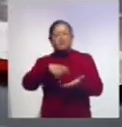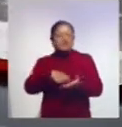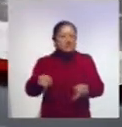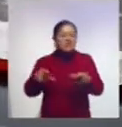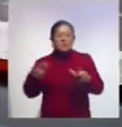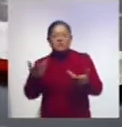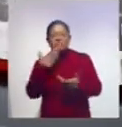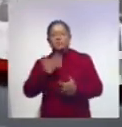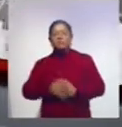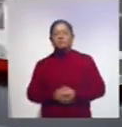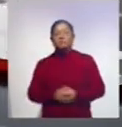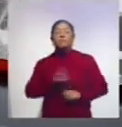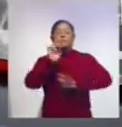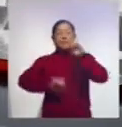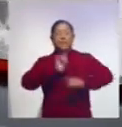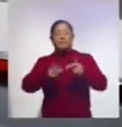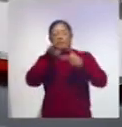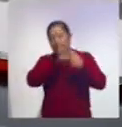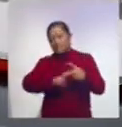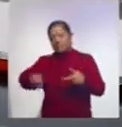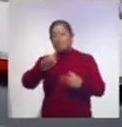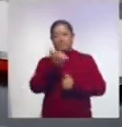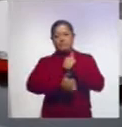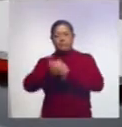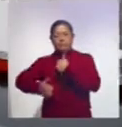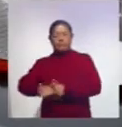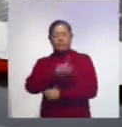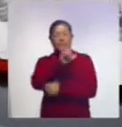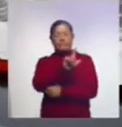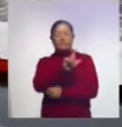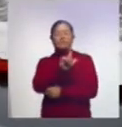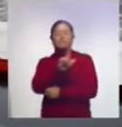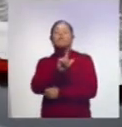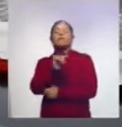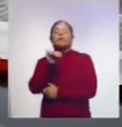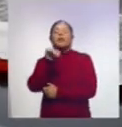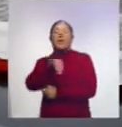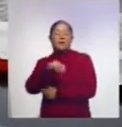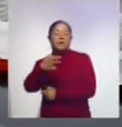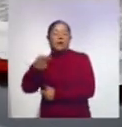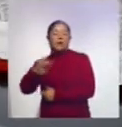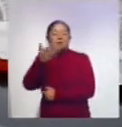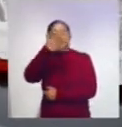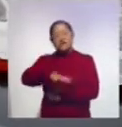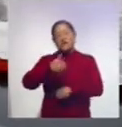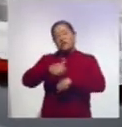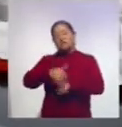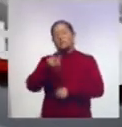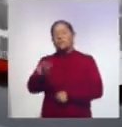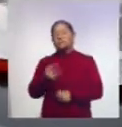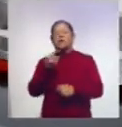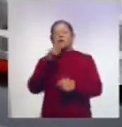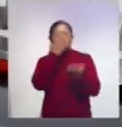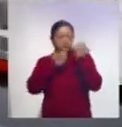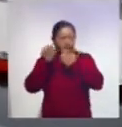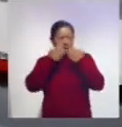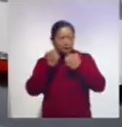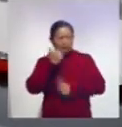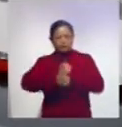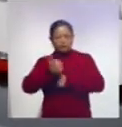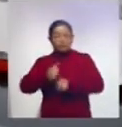los deportes, arranca la jornada 10 de la Liga MX. Le tenemos el análisis de los partidos más